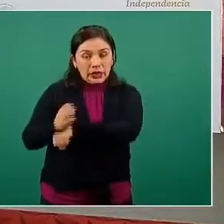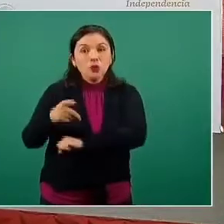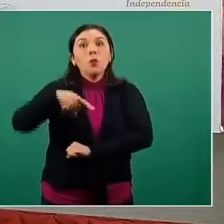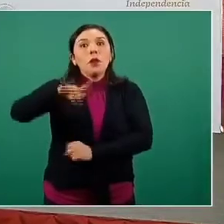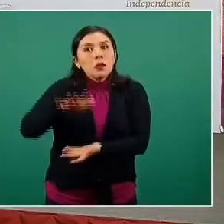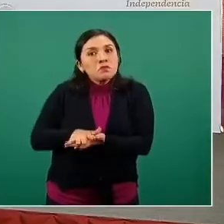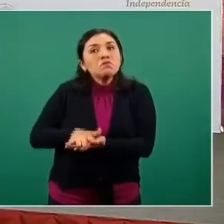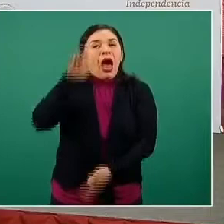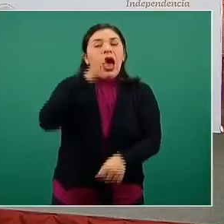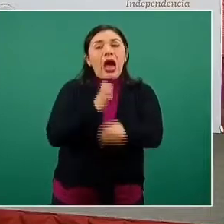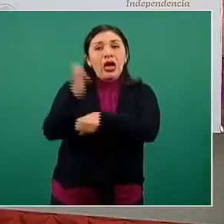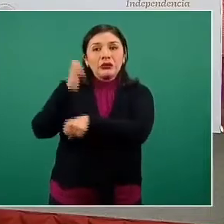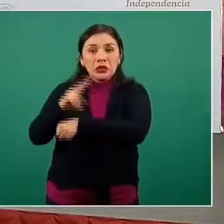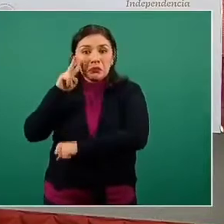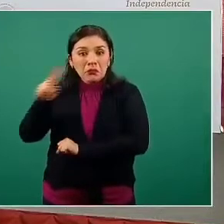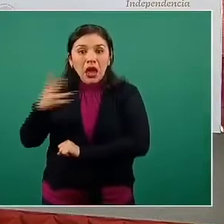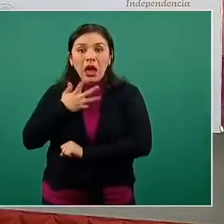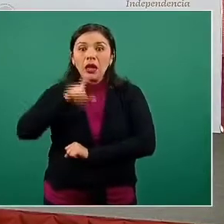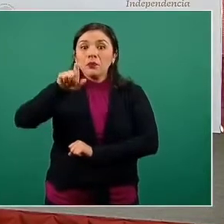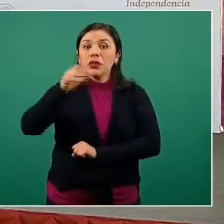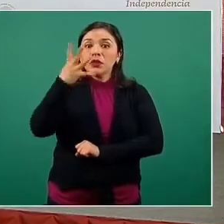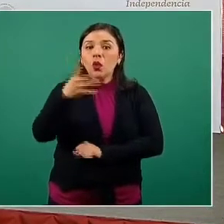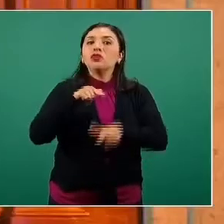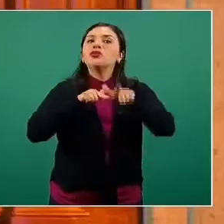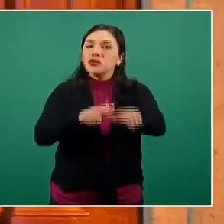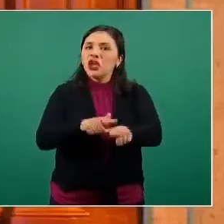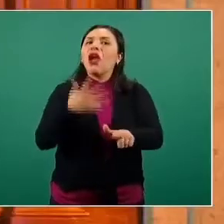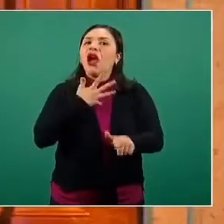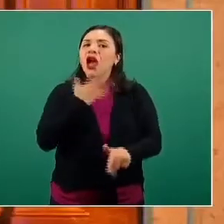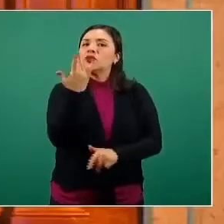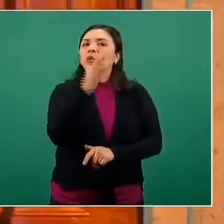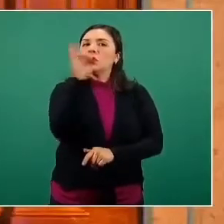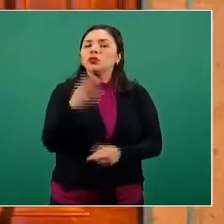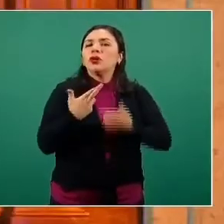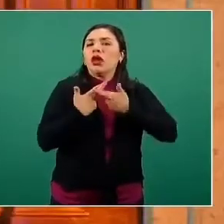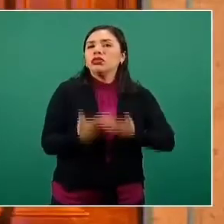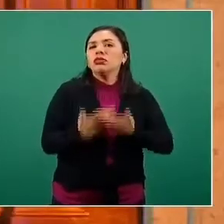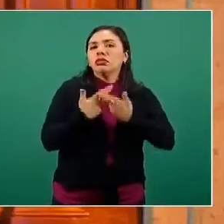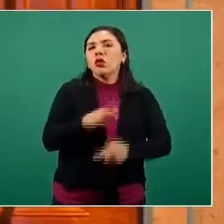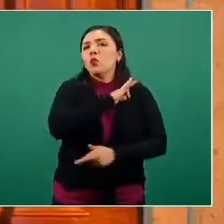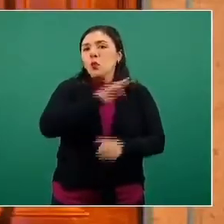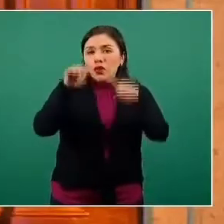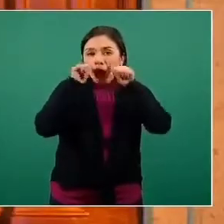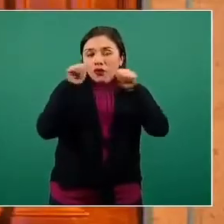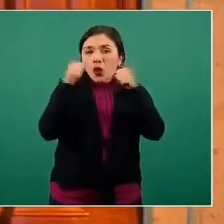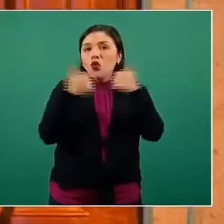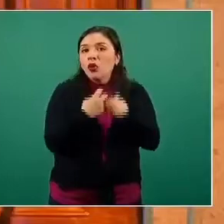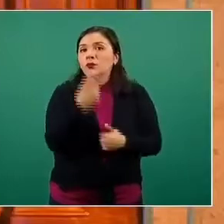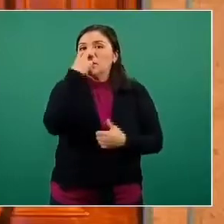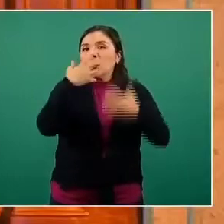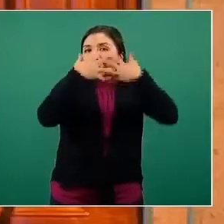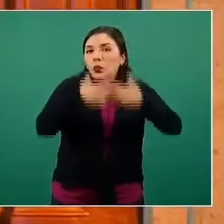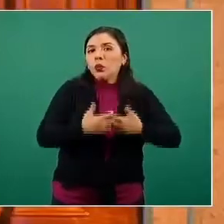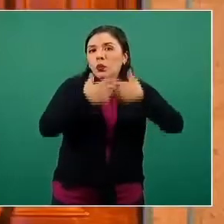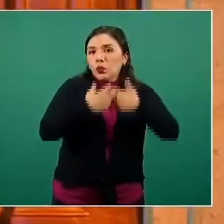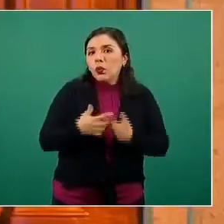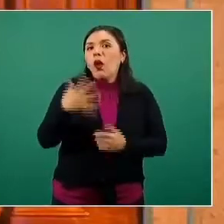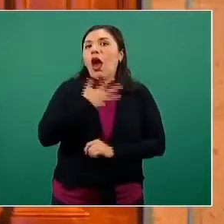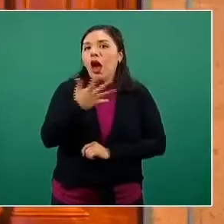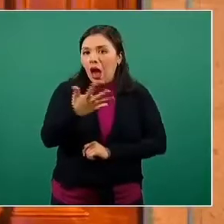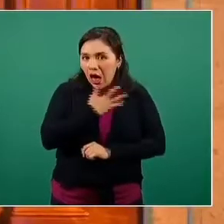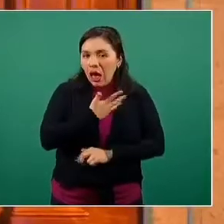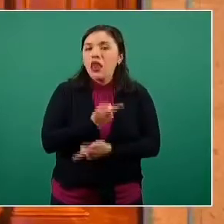gran mayoría de las entidades continúa con más de la mitad de sus camas IRA con ventilador disponibles, son